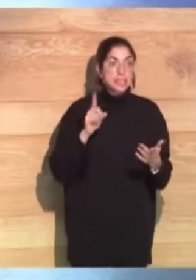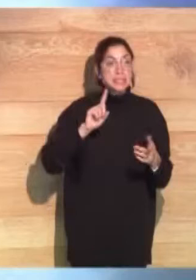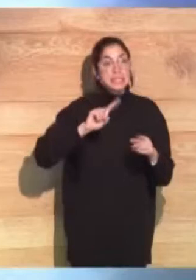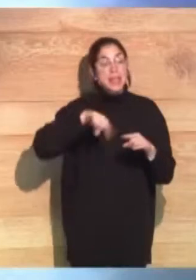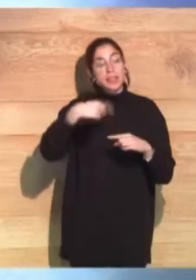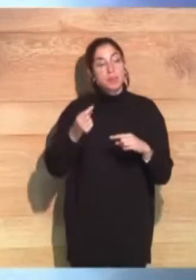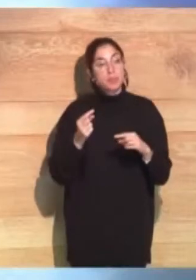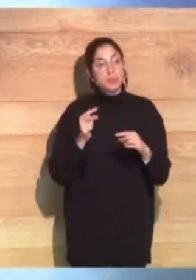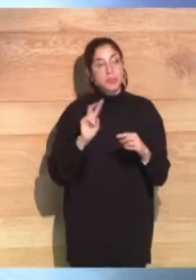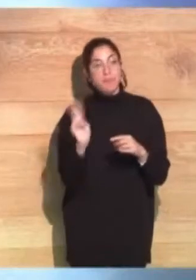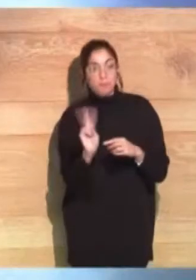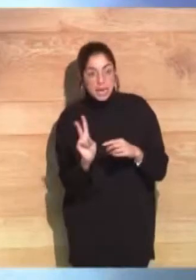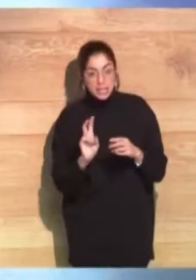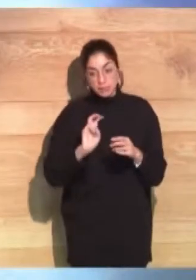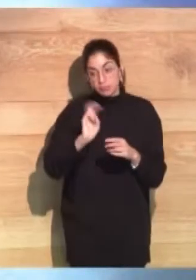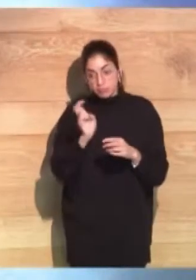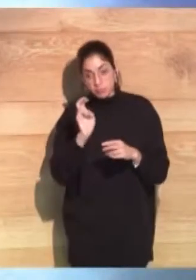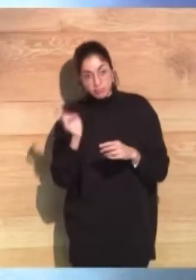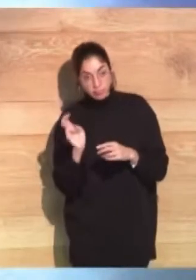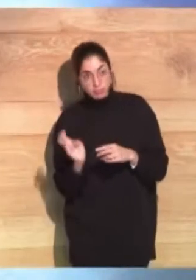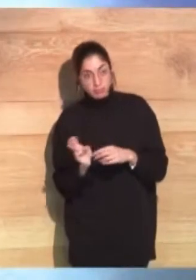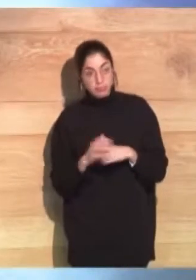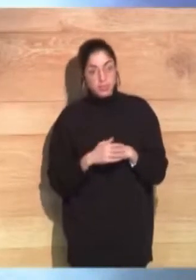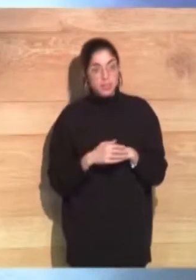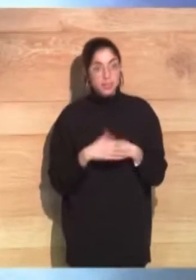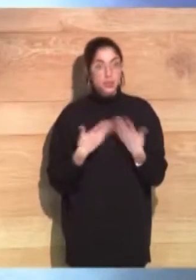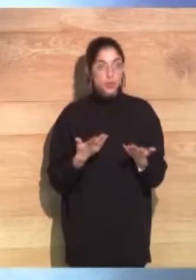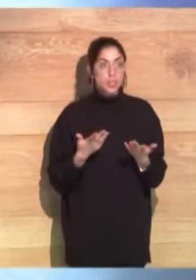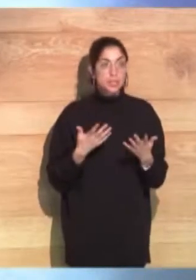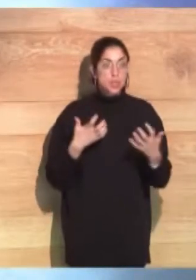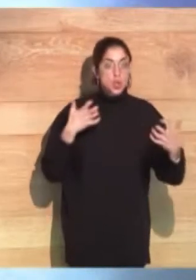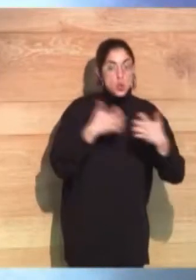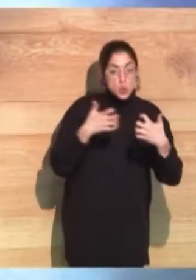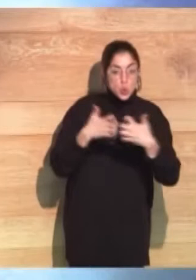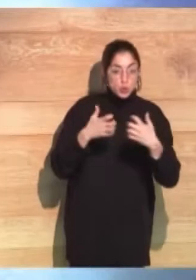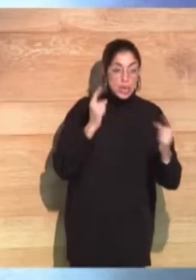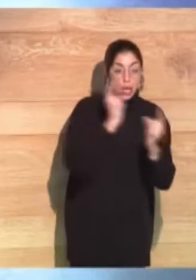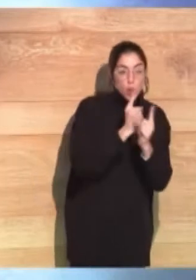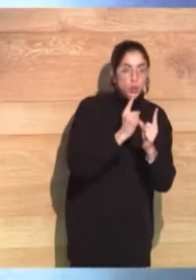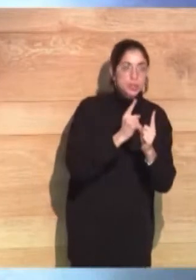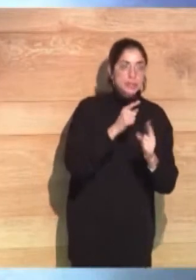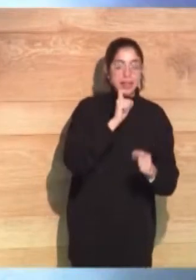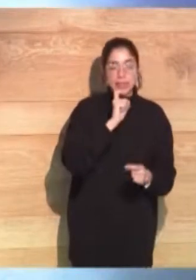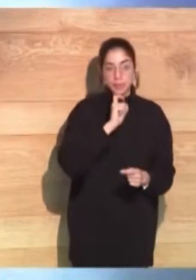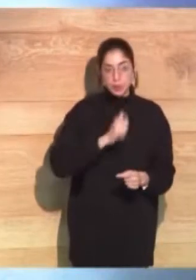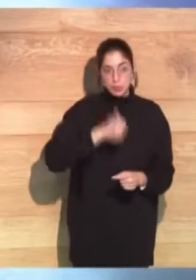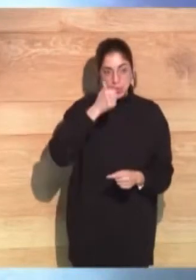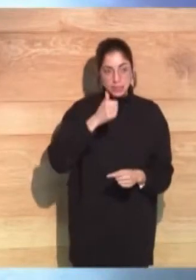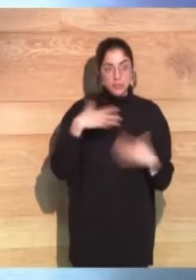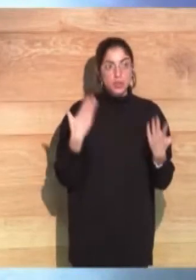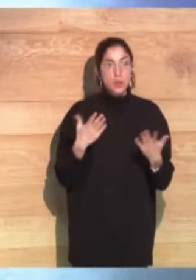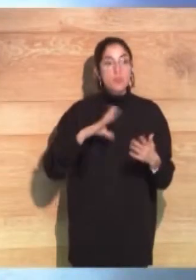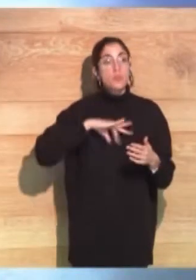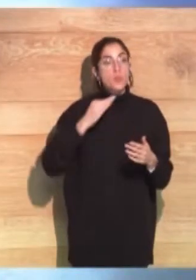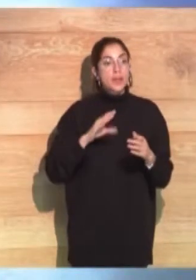variantes que han hecho que fuera muy difícil lidiar con esta pandemia. Quizás África se encontraba en una situación algo